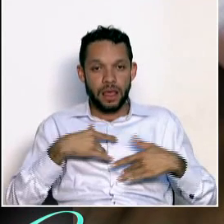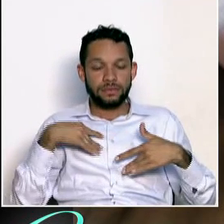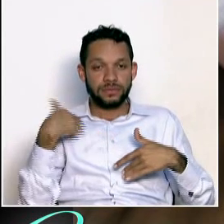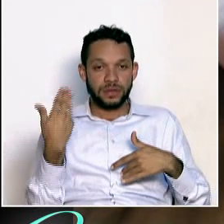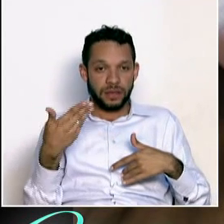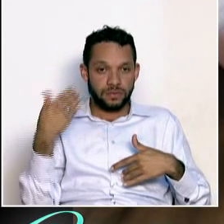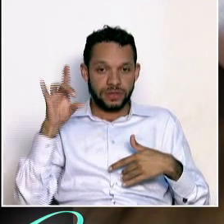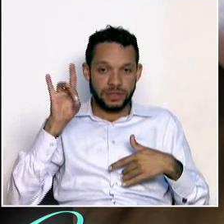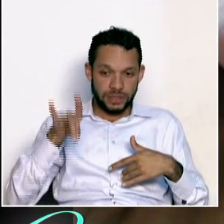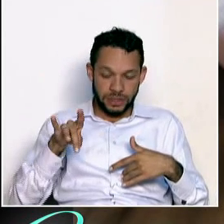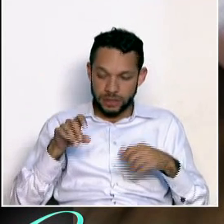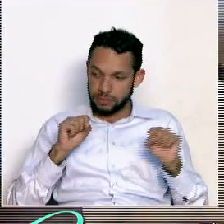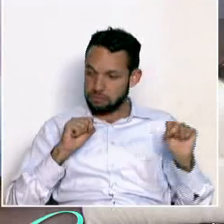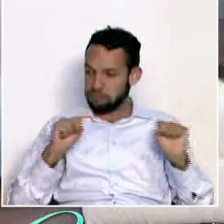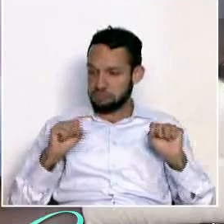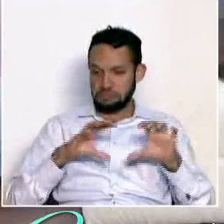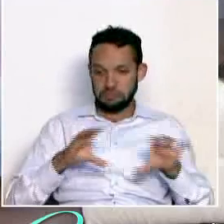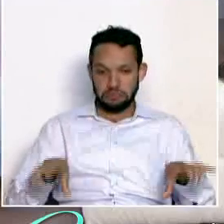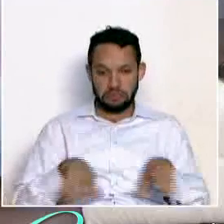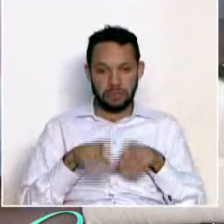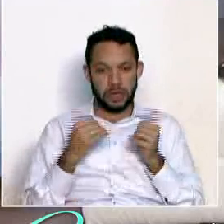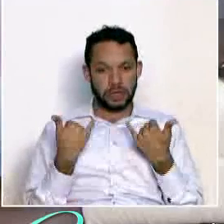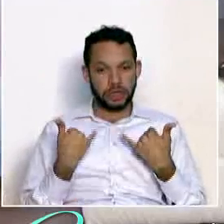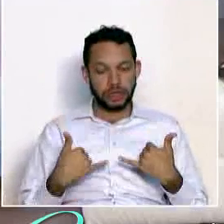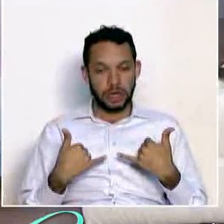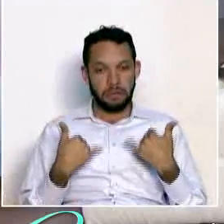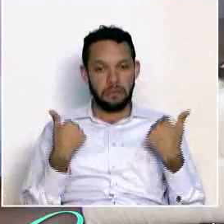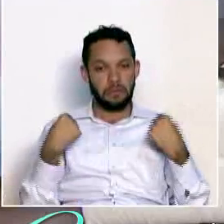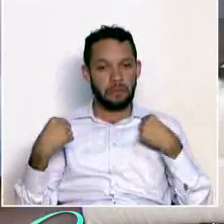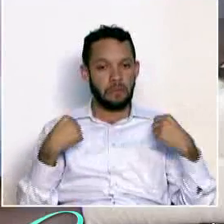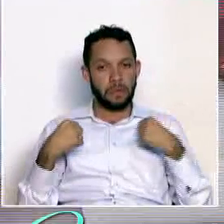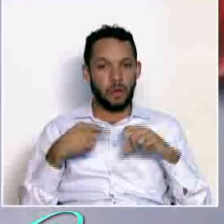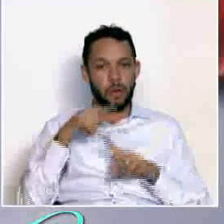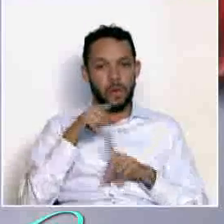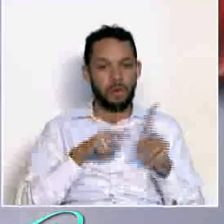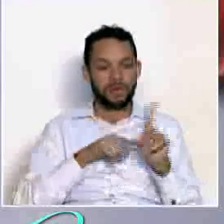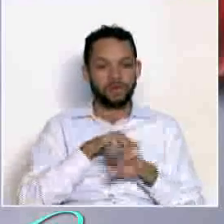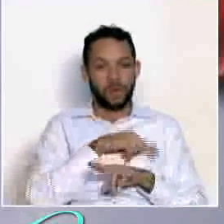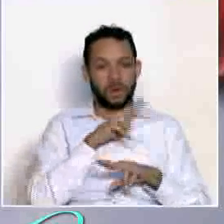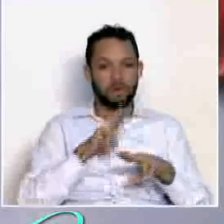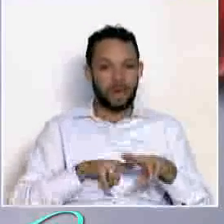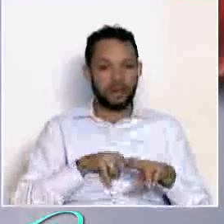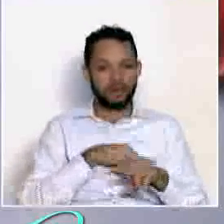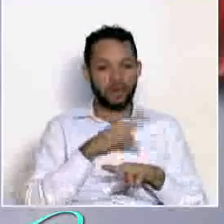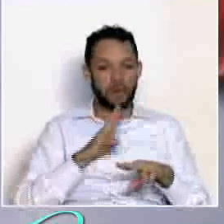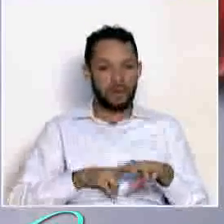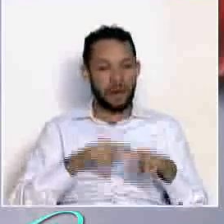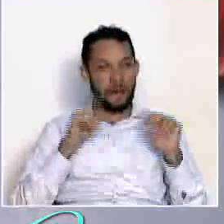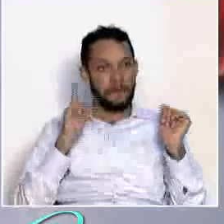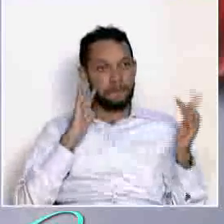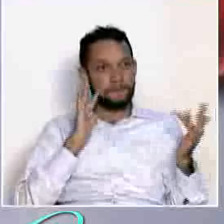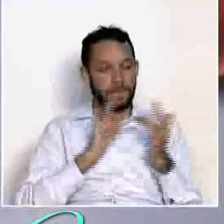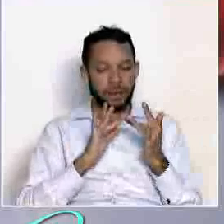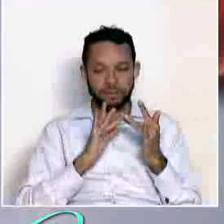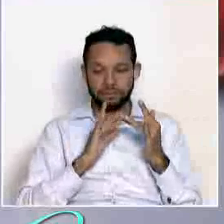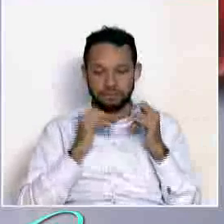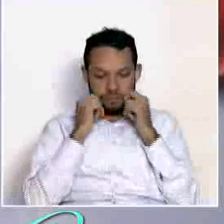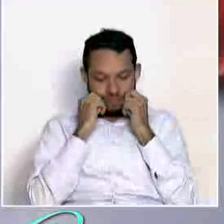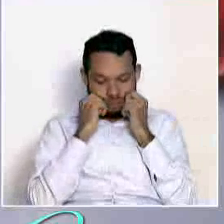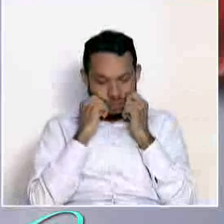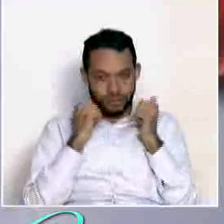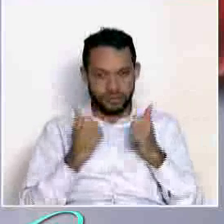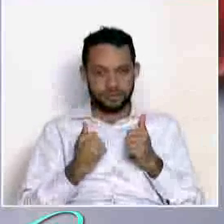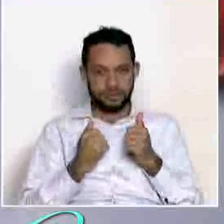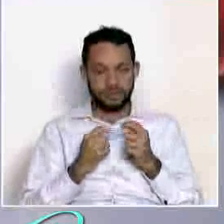un proceso de descamación y al mes tenía la piel completamente normal. Siguió el proceso terapéutico cambiándole una